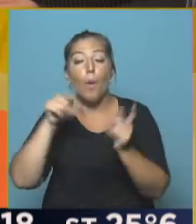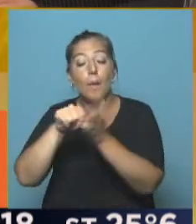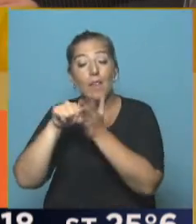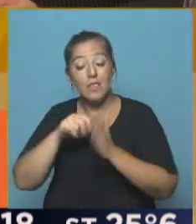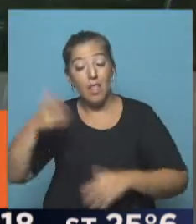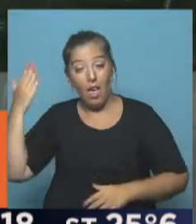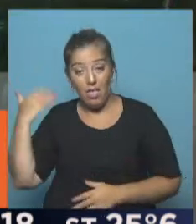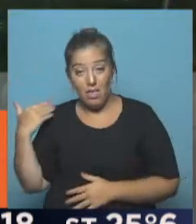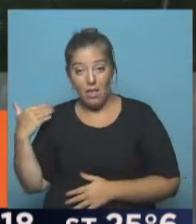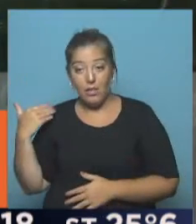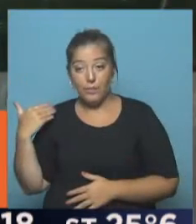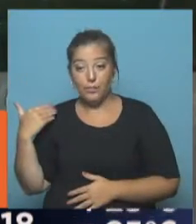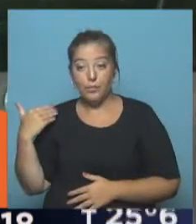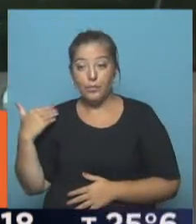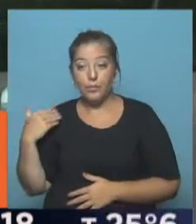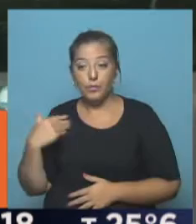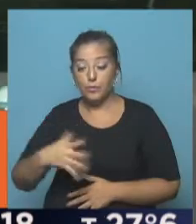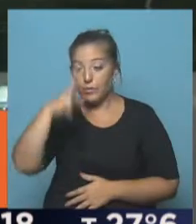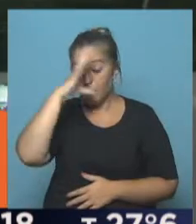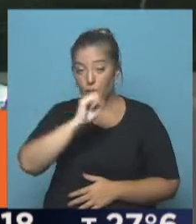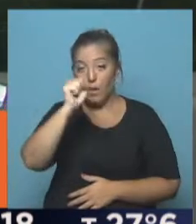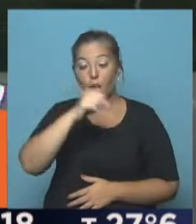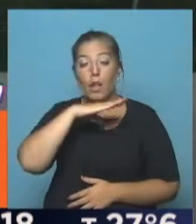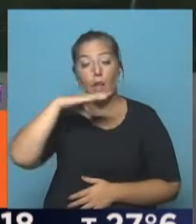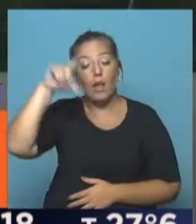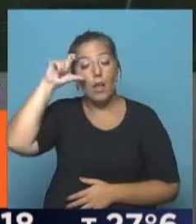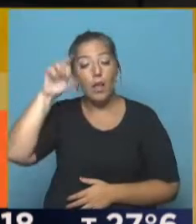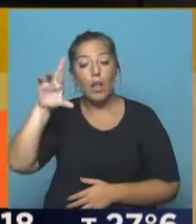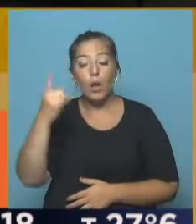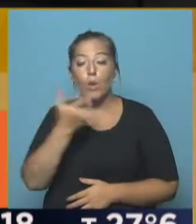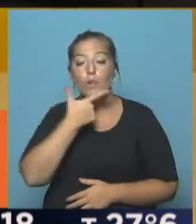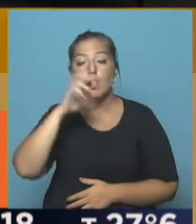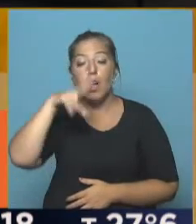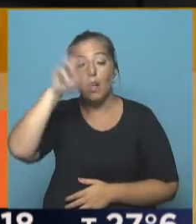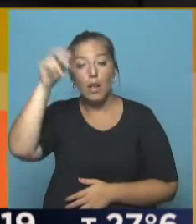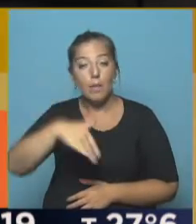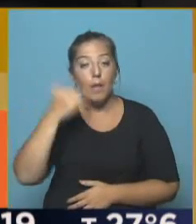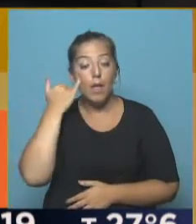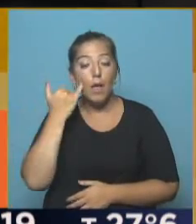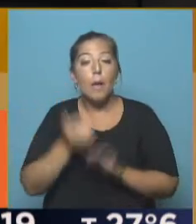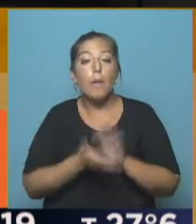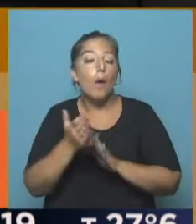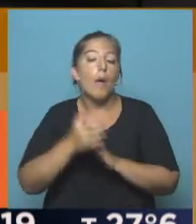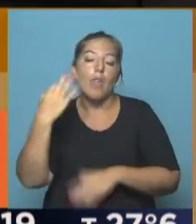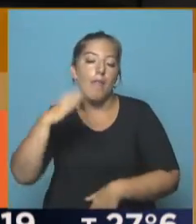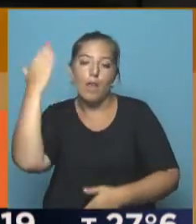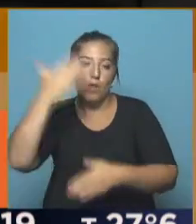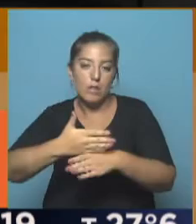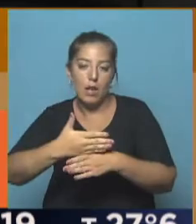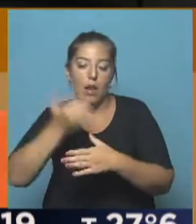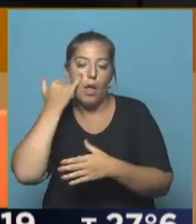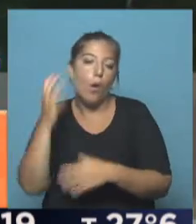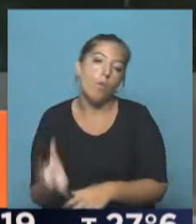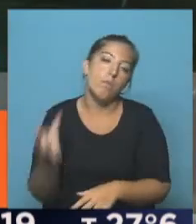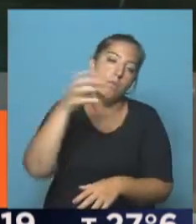pasado abrieron sus embajadas en Jerusalén, en lugar de Tel Aviv, y al poco tiempo tuvieron que cerrarla y